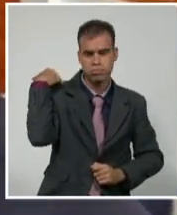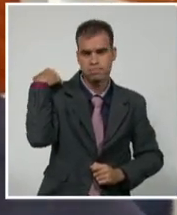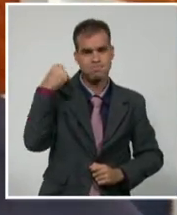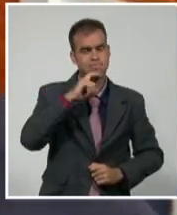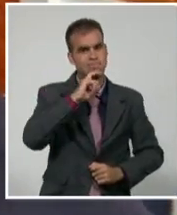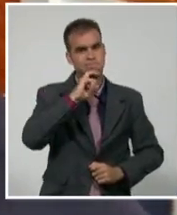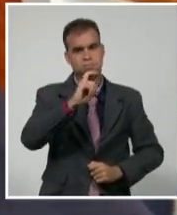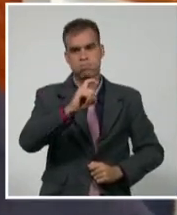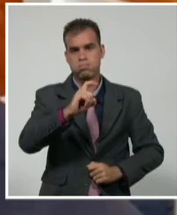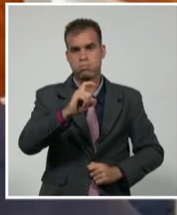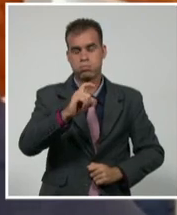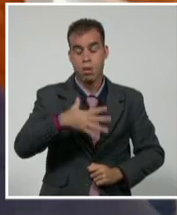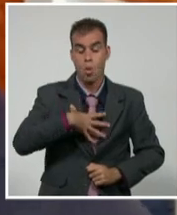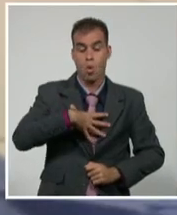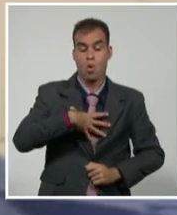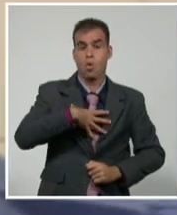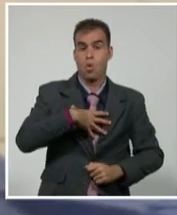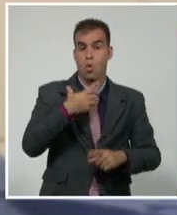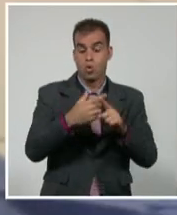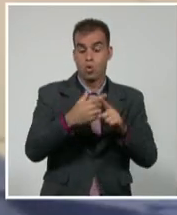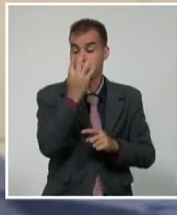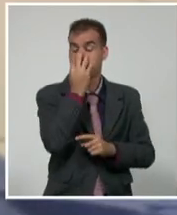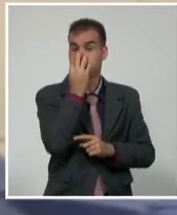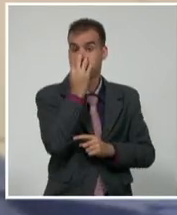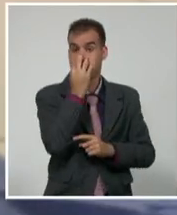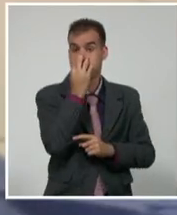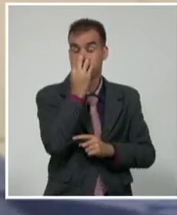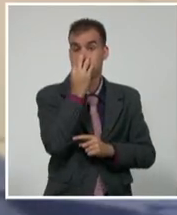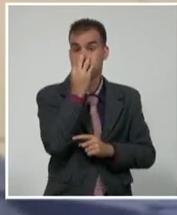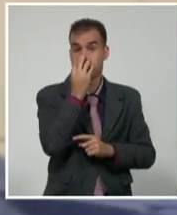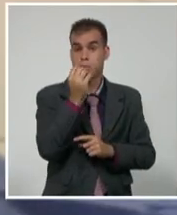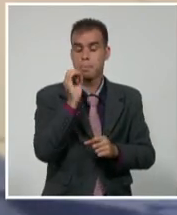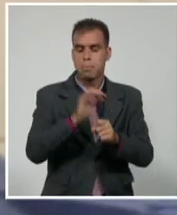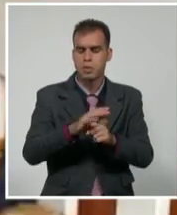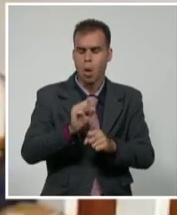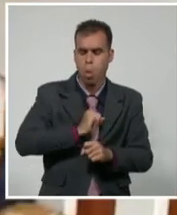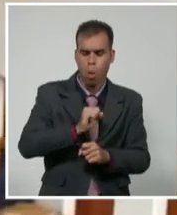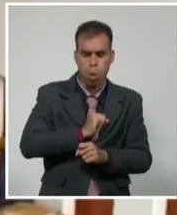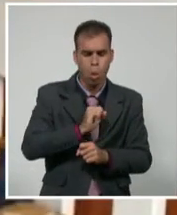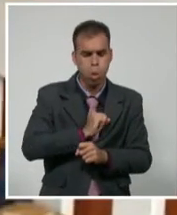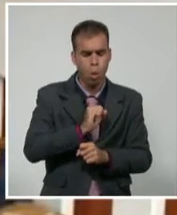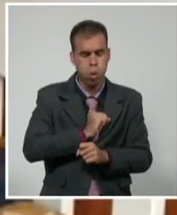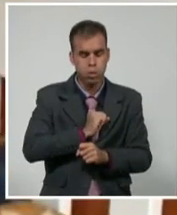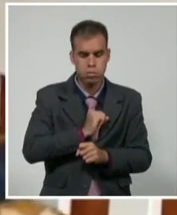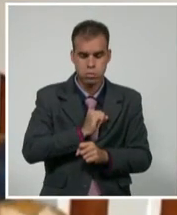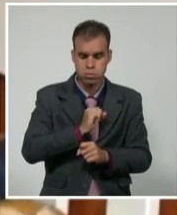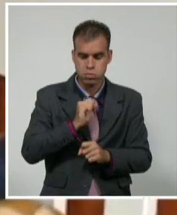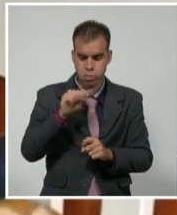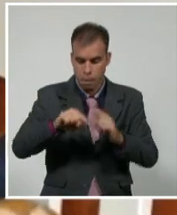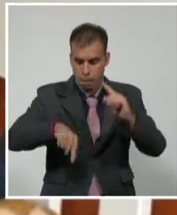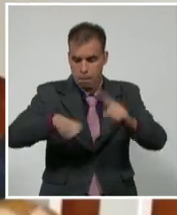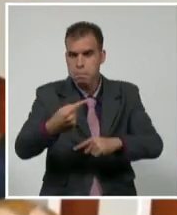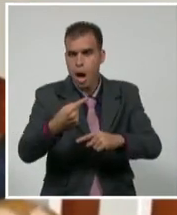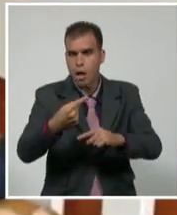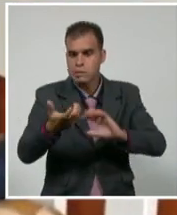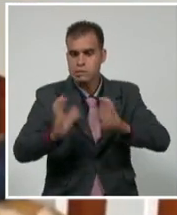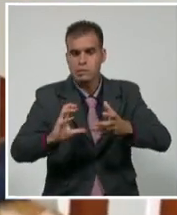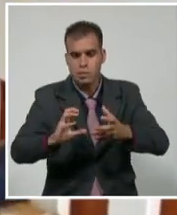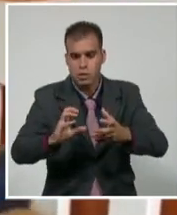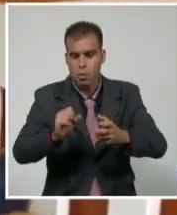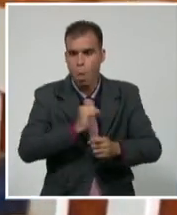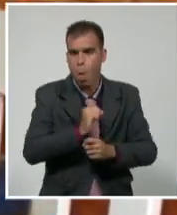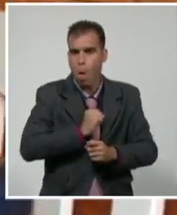insuficiencia respiratoria, estuve con oxígeno. Empiezo con una gripe muy, muy chica, la cual se te va complicando de un día para otro hasta llegar el momento donde te